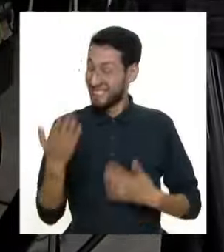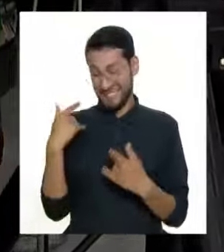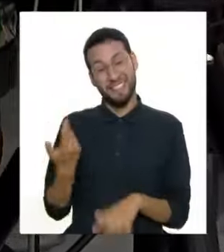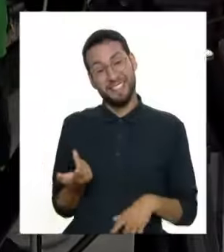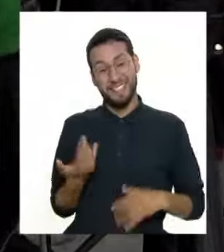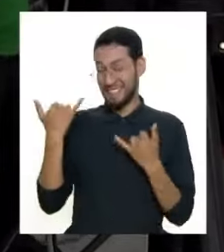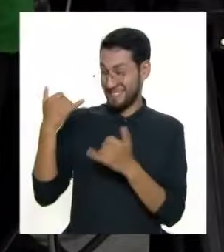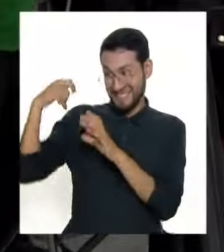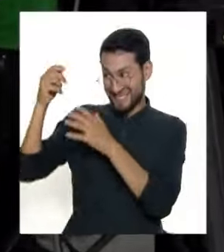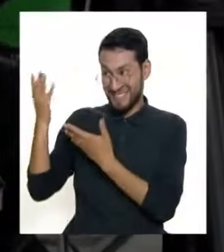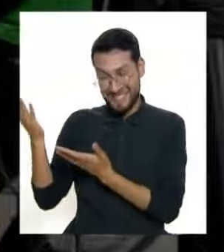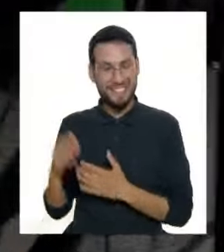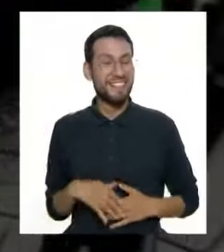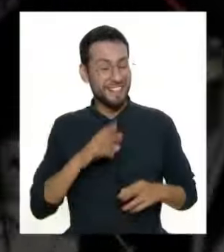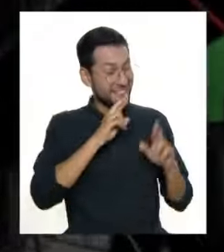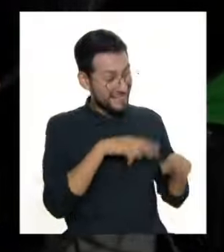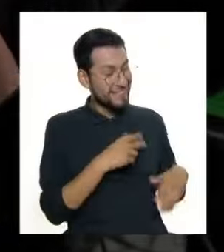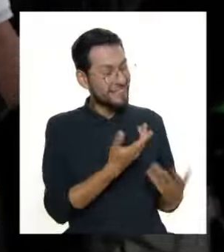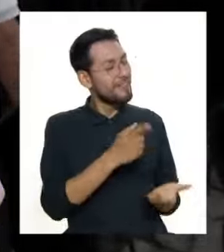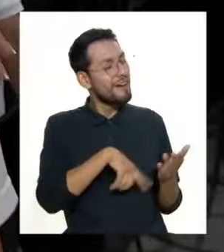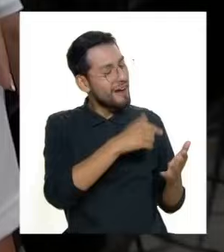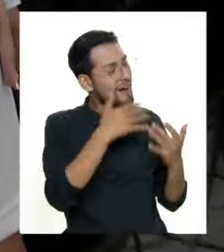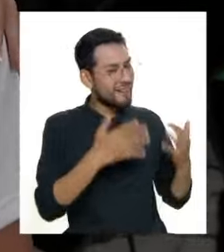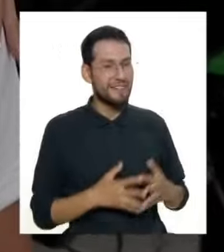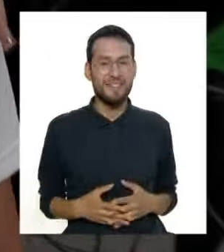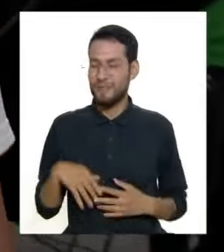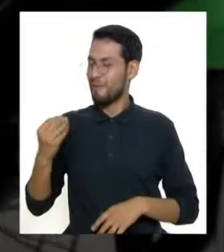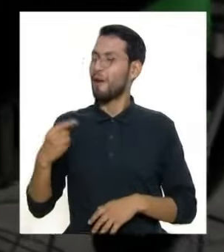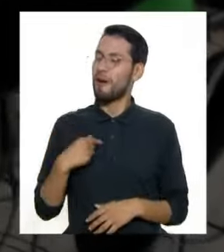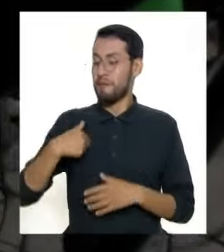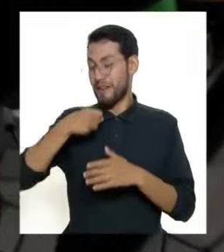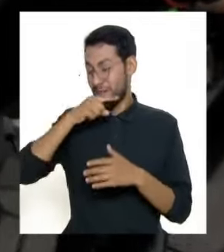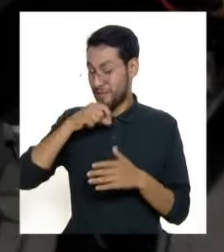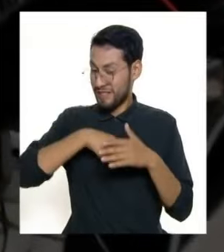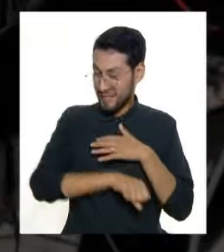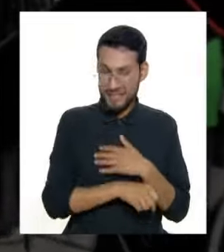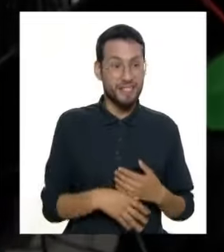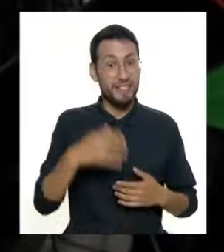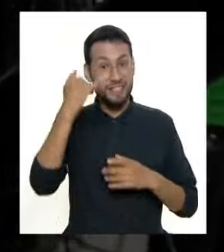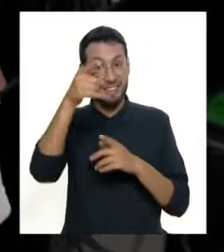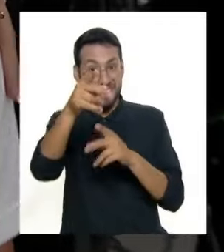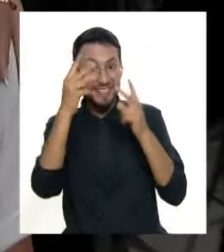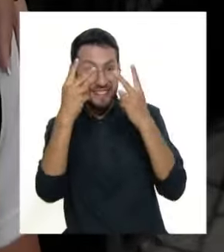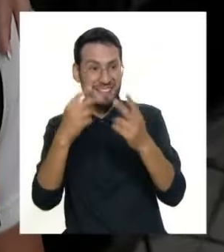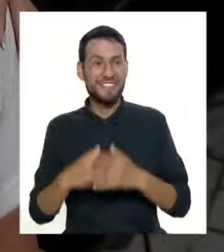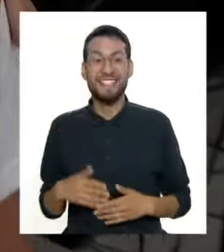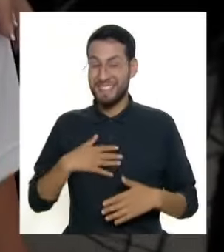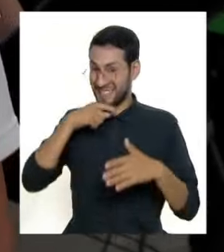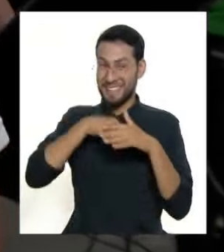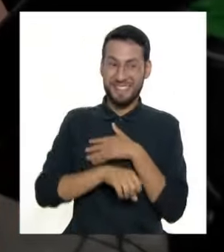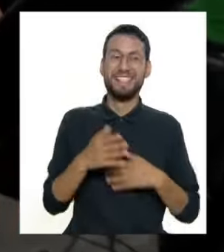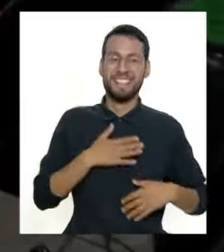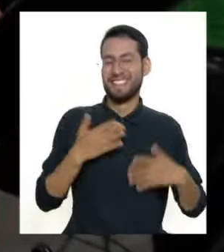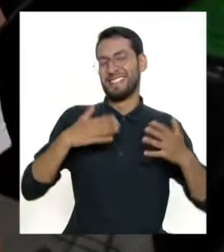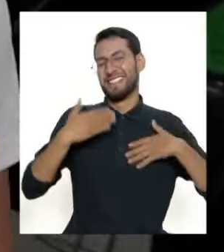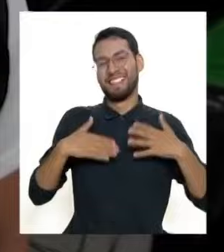ya estás acá, tienes que responder, ¿eres feliz por? Cuando estoy con mis hijas. Ya, pero a la cámara tienes que mirar. Cuando estoy con mis hijas, soy